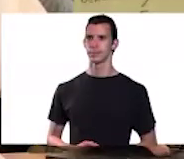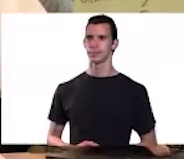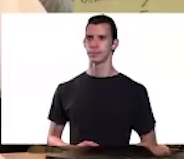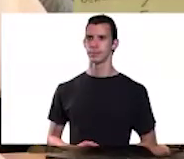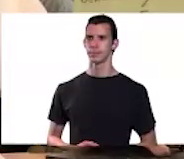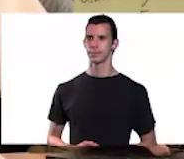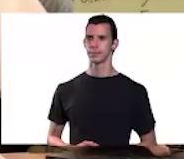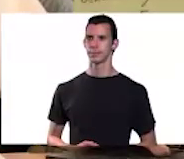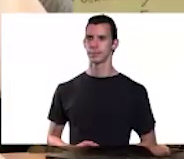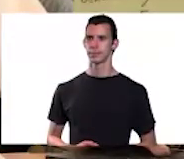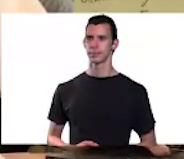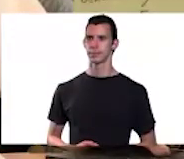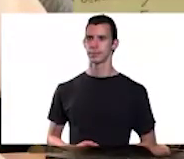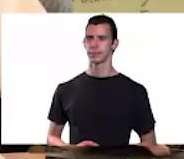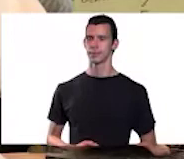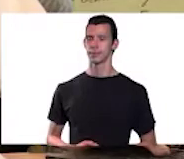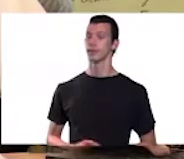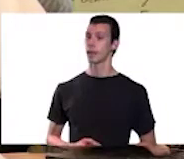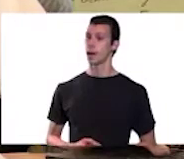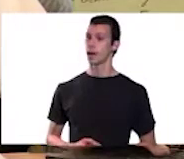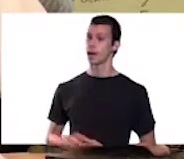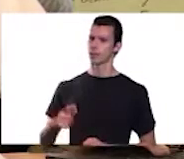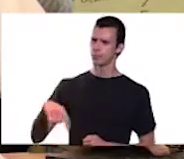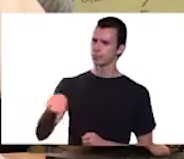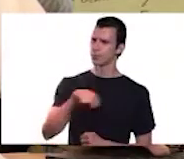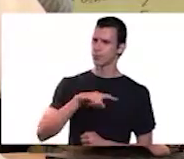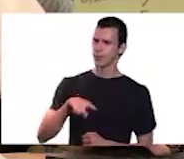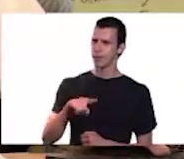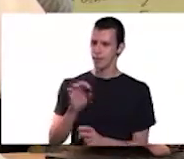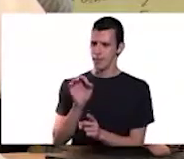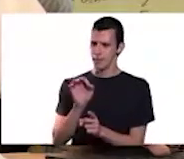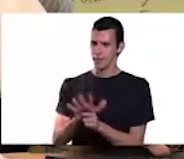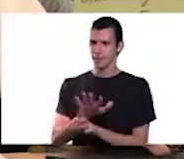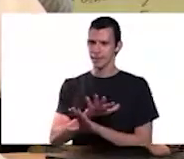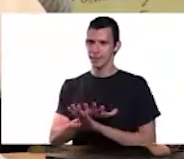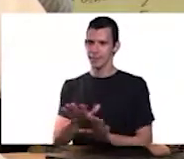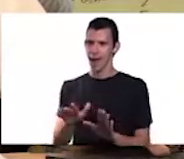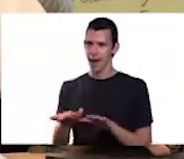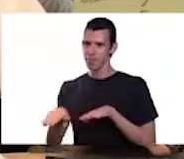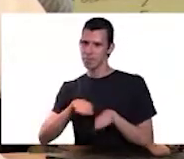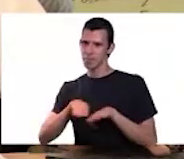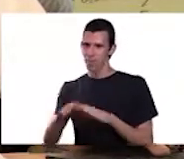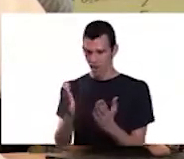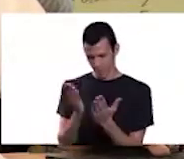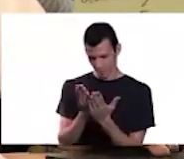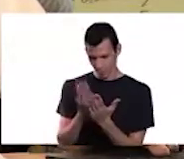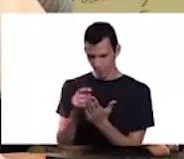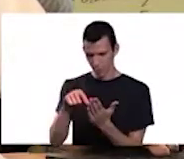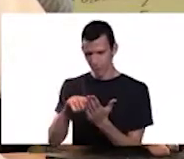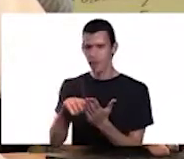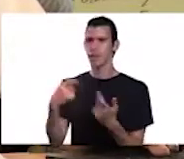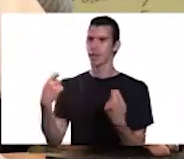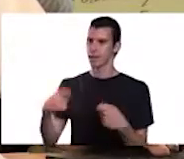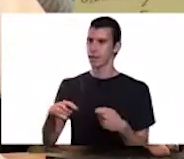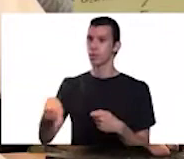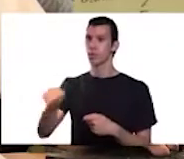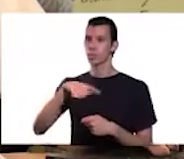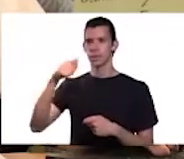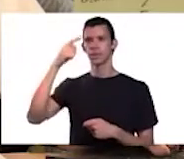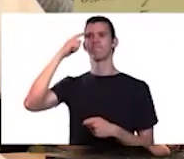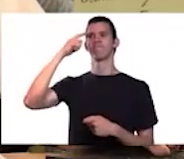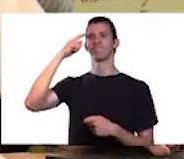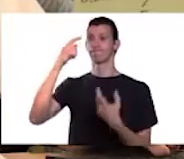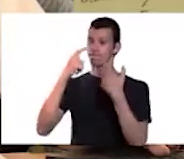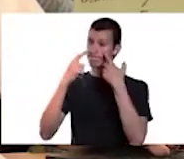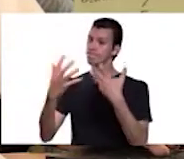Cuando vayan a estudiar, vayan a prepararse, otro elemento que debe destacarse es la importancia de